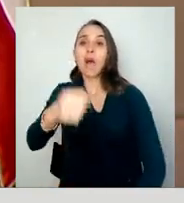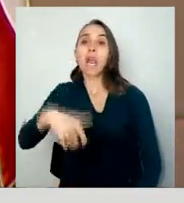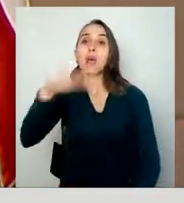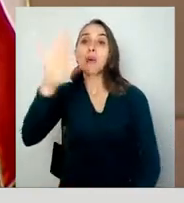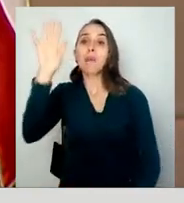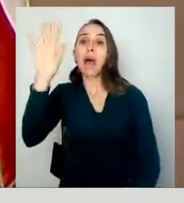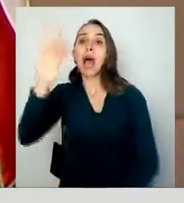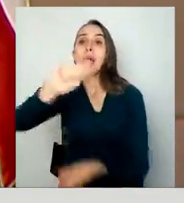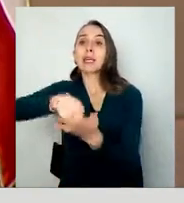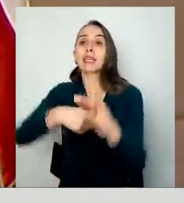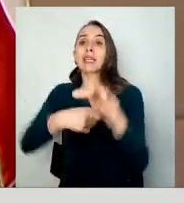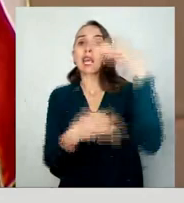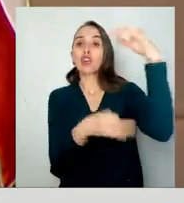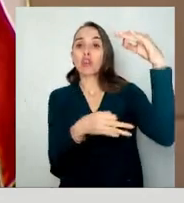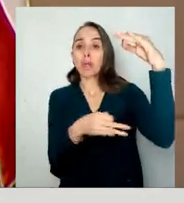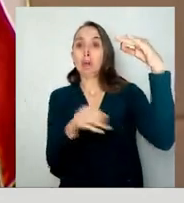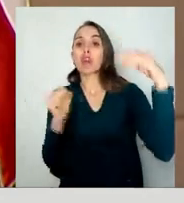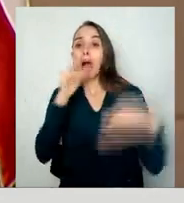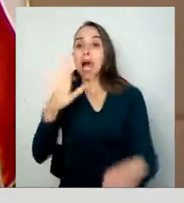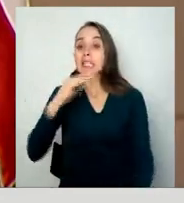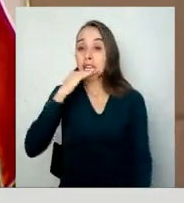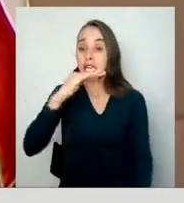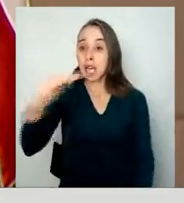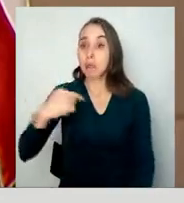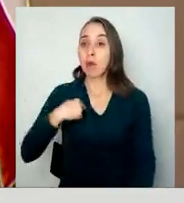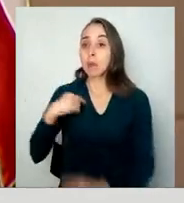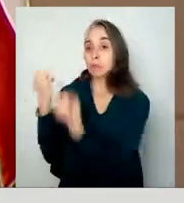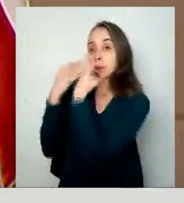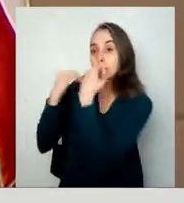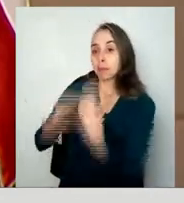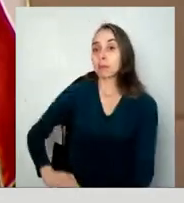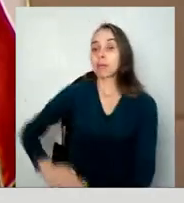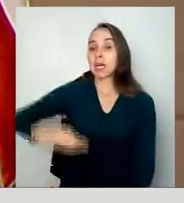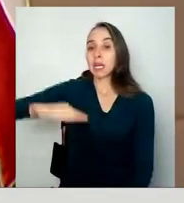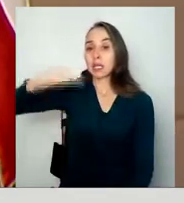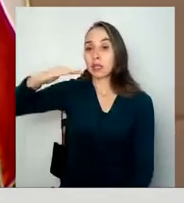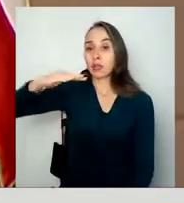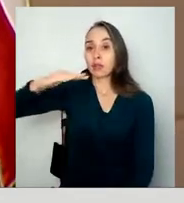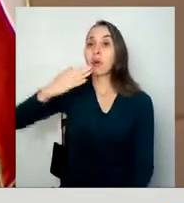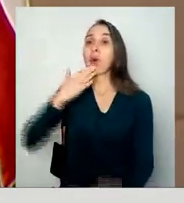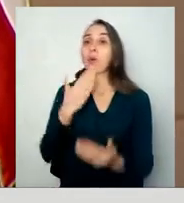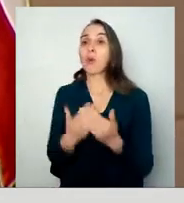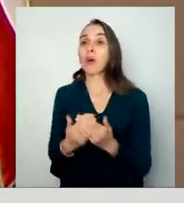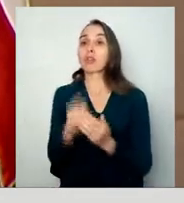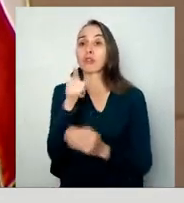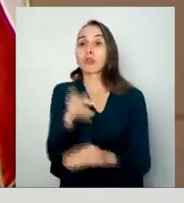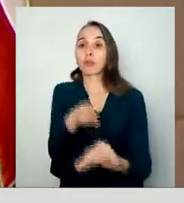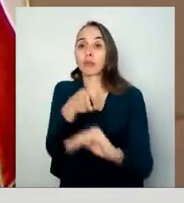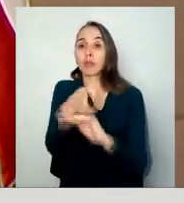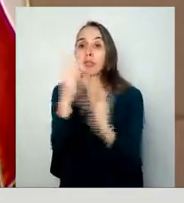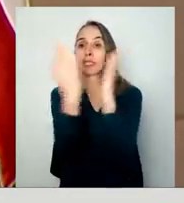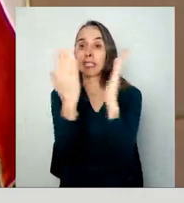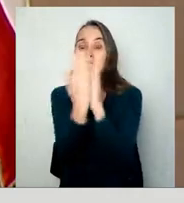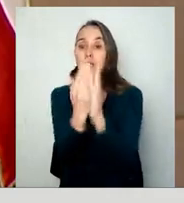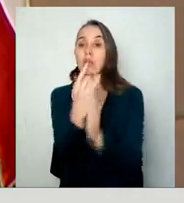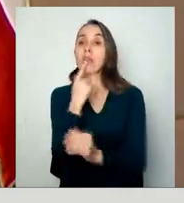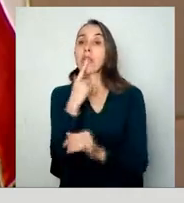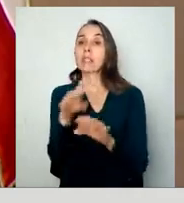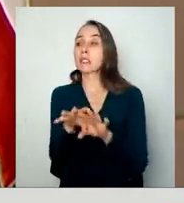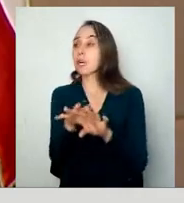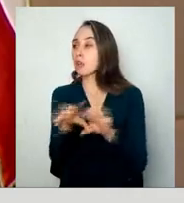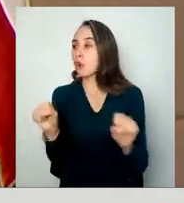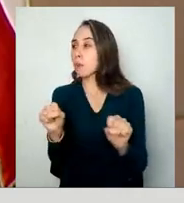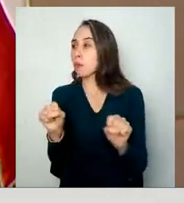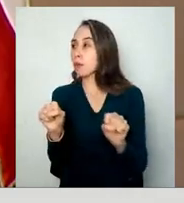incluso y así me crearon a mí y cuando tú estudias y te comprometes a pagar un